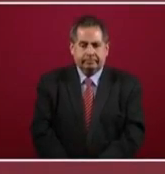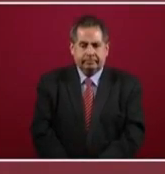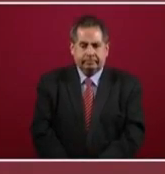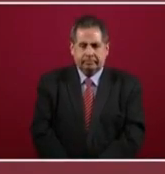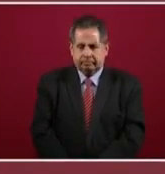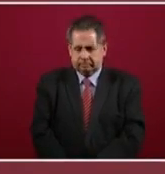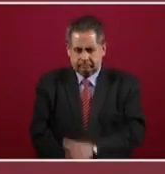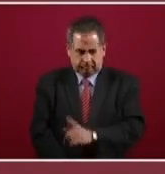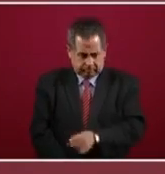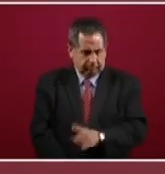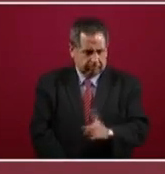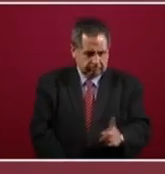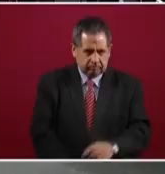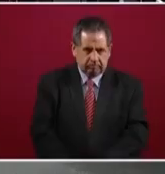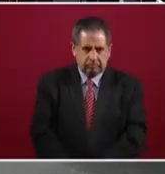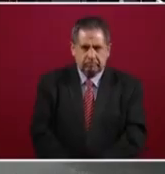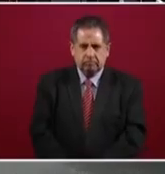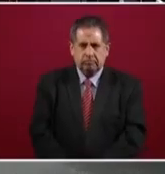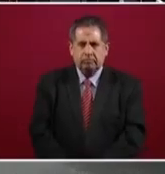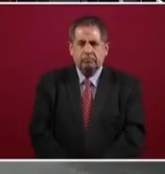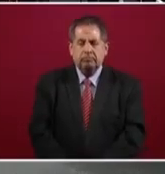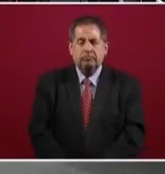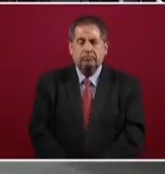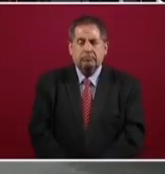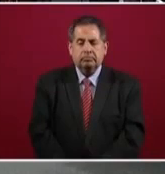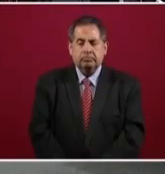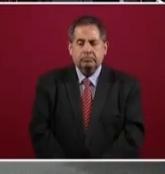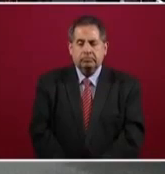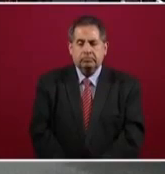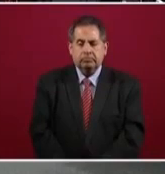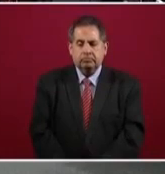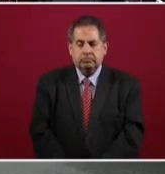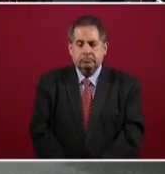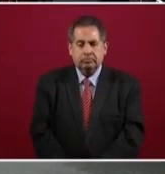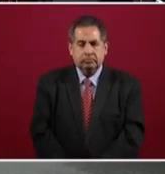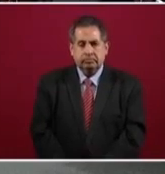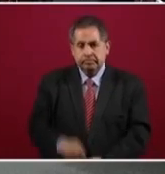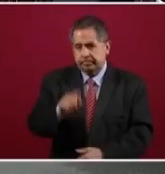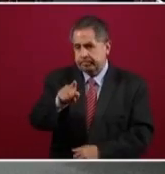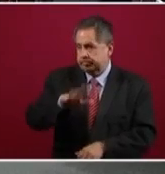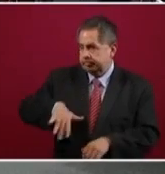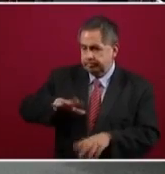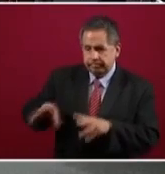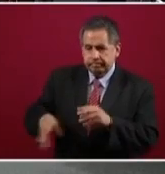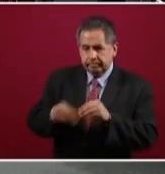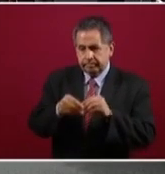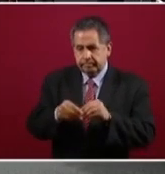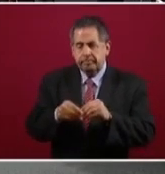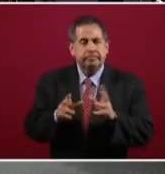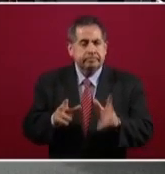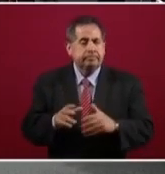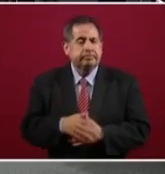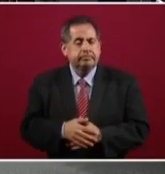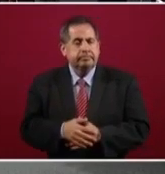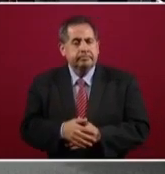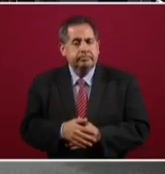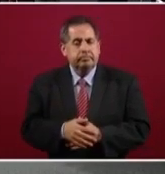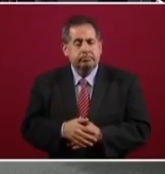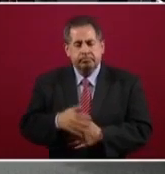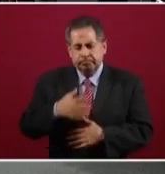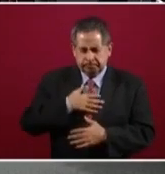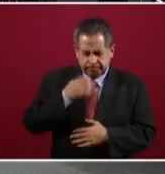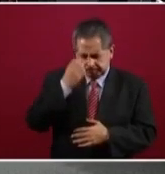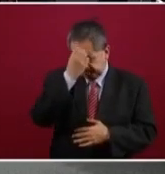Pero bueno, luego tú. Sobre el tema, por lo que mencionaba Daniel Blancas de Crónica, hemos estado haciendo